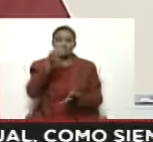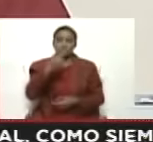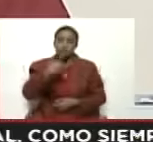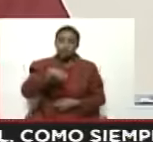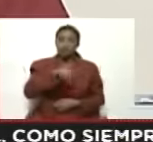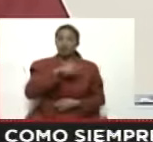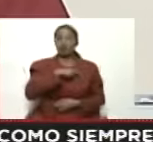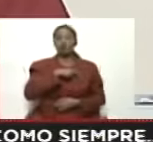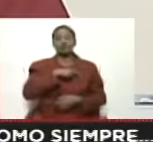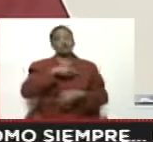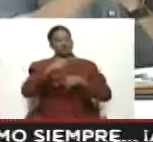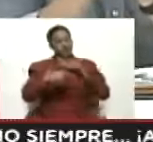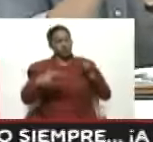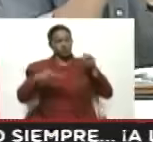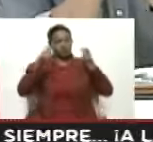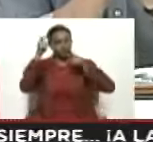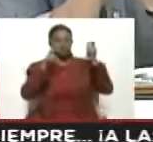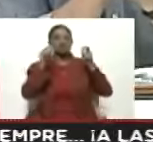fuerza revolucionaria.